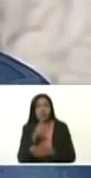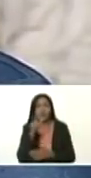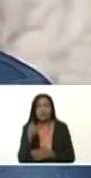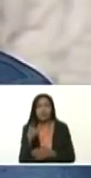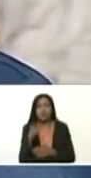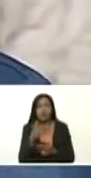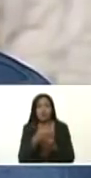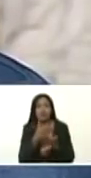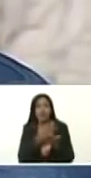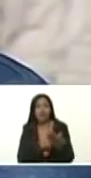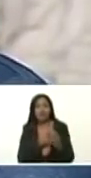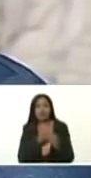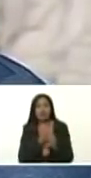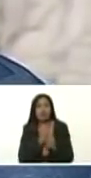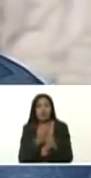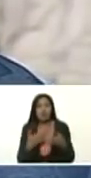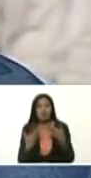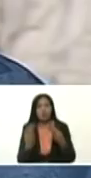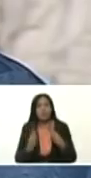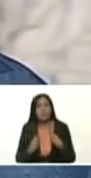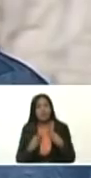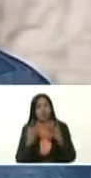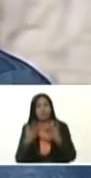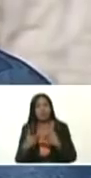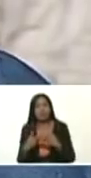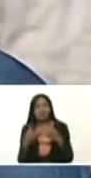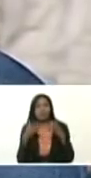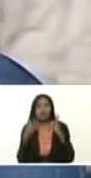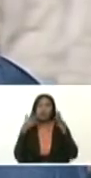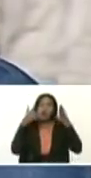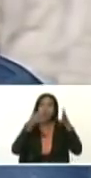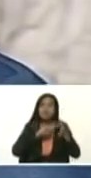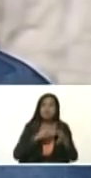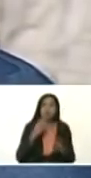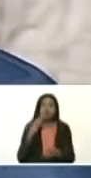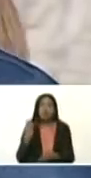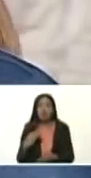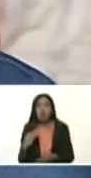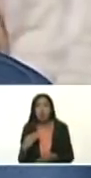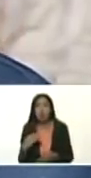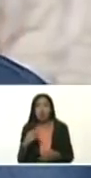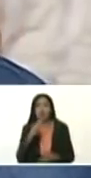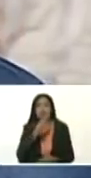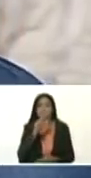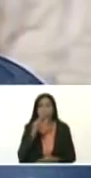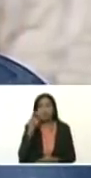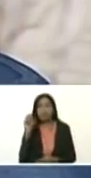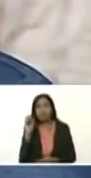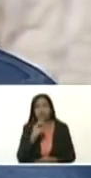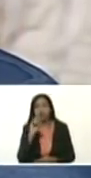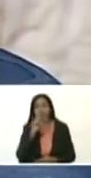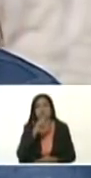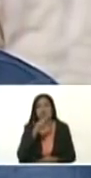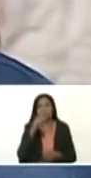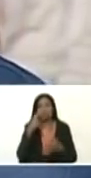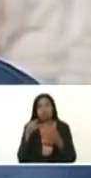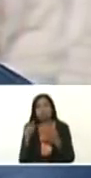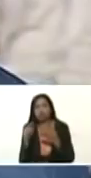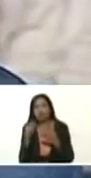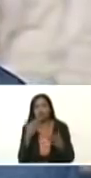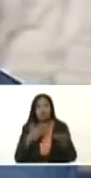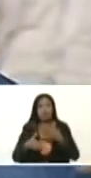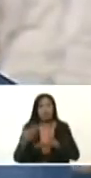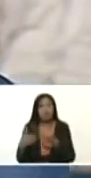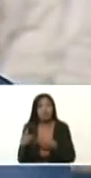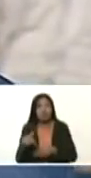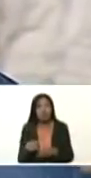personal, esos trabajadores que dieron su vida en sus empresas para que nos oriente a nosotros los jóvenes, pues, con 30, 30 y pico de años de servicios allá, para que nos oriente